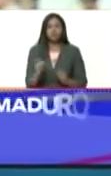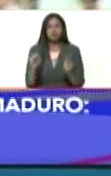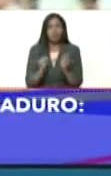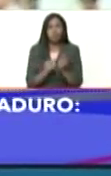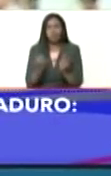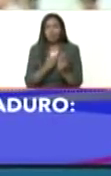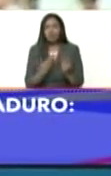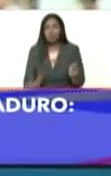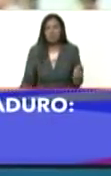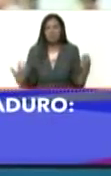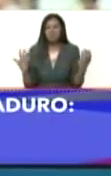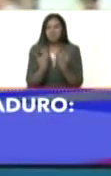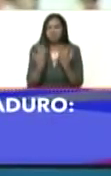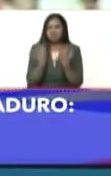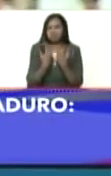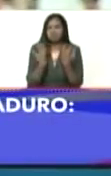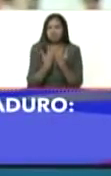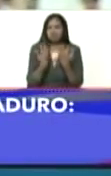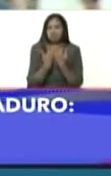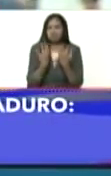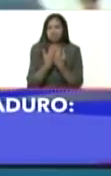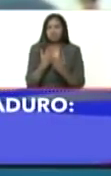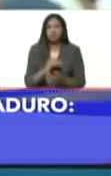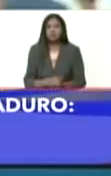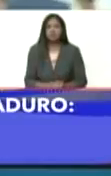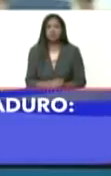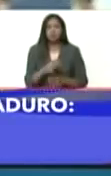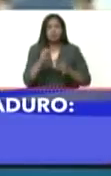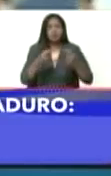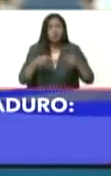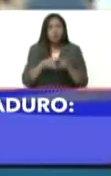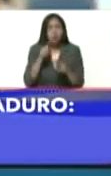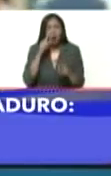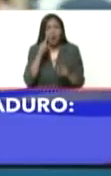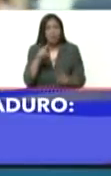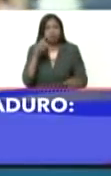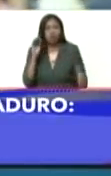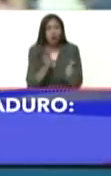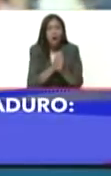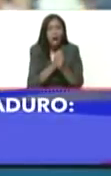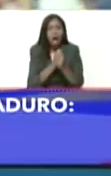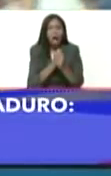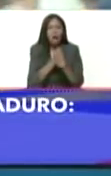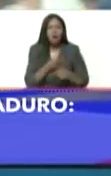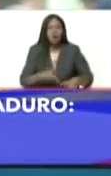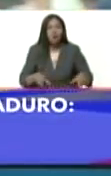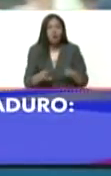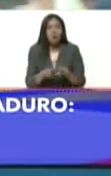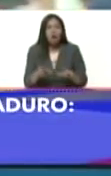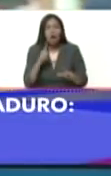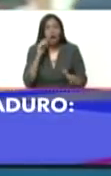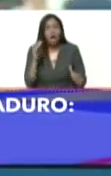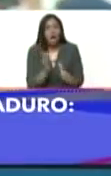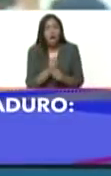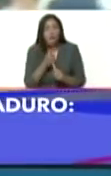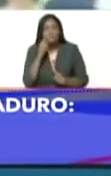Subpresidente guerrerista, que lo agarramos con los kilos, con las manos en la